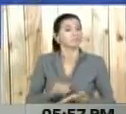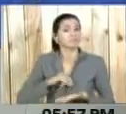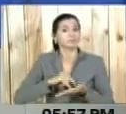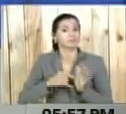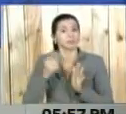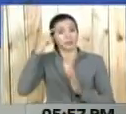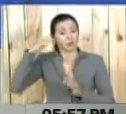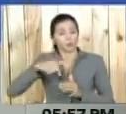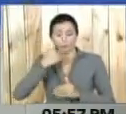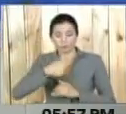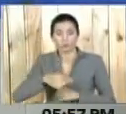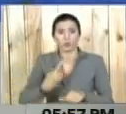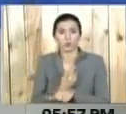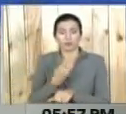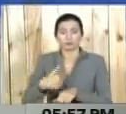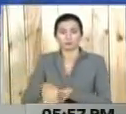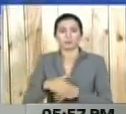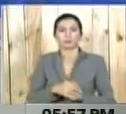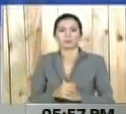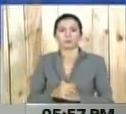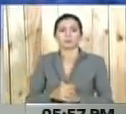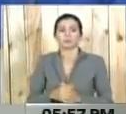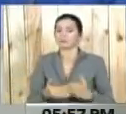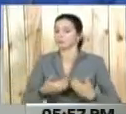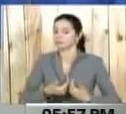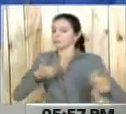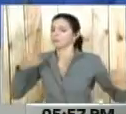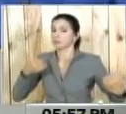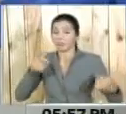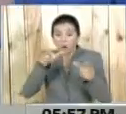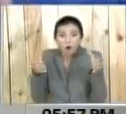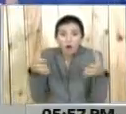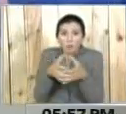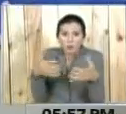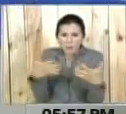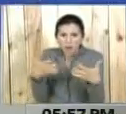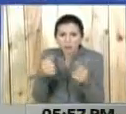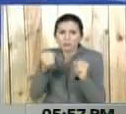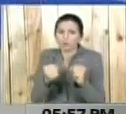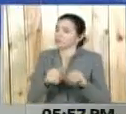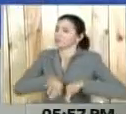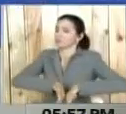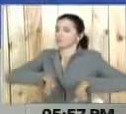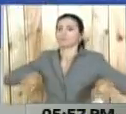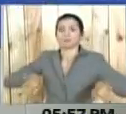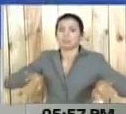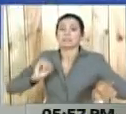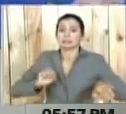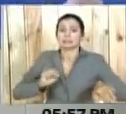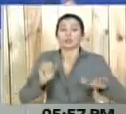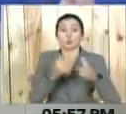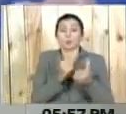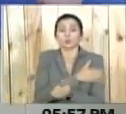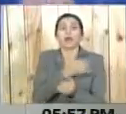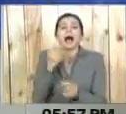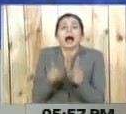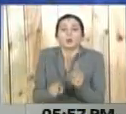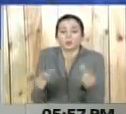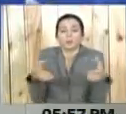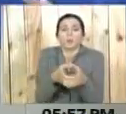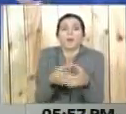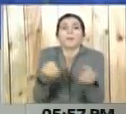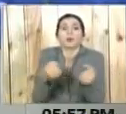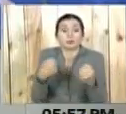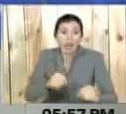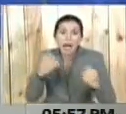día de hoy y en las próximas horas, que es aislar a los violentos. Claramente hay un comportamiento radical y violento en un sector minoritario de la oposición. Ese sector está siendo